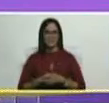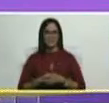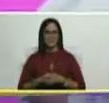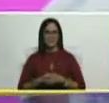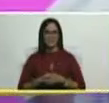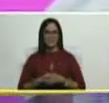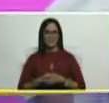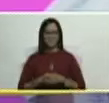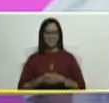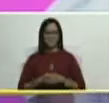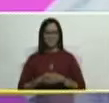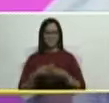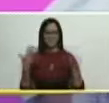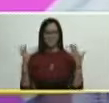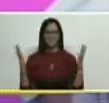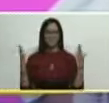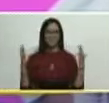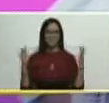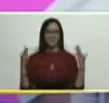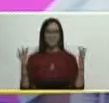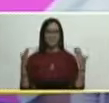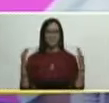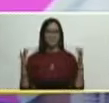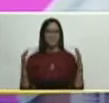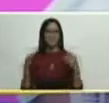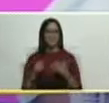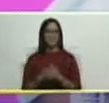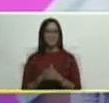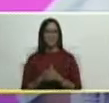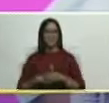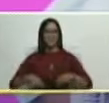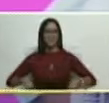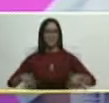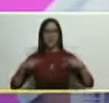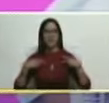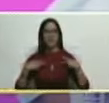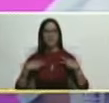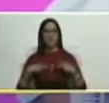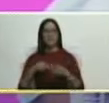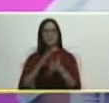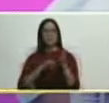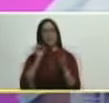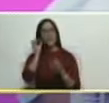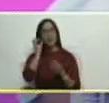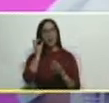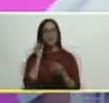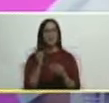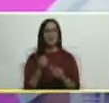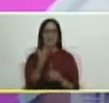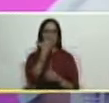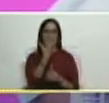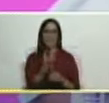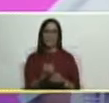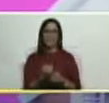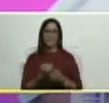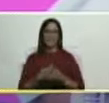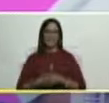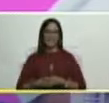tiita vamos a ver la vida la vida sin las mujeres sería muy